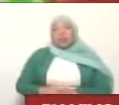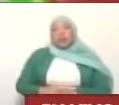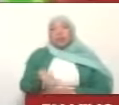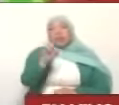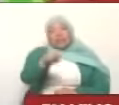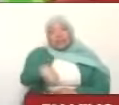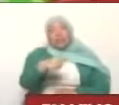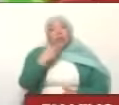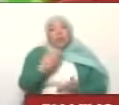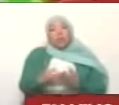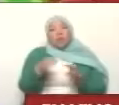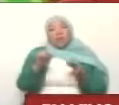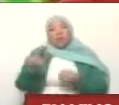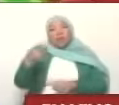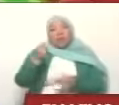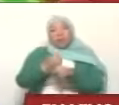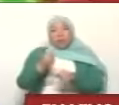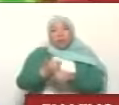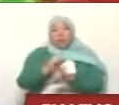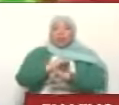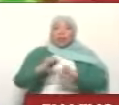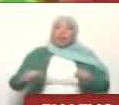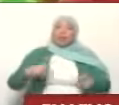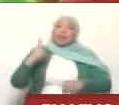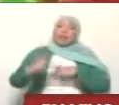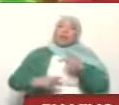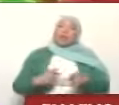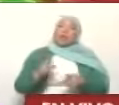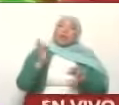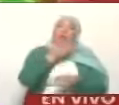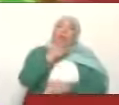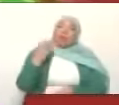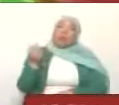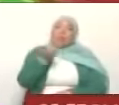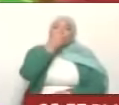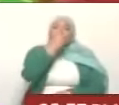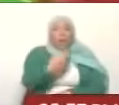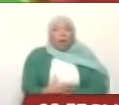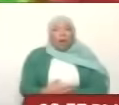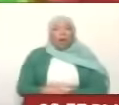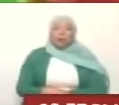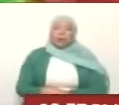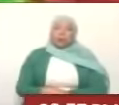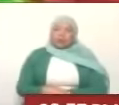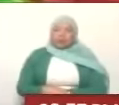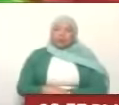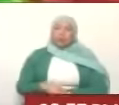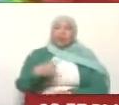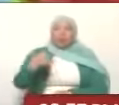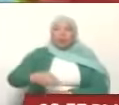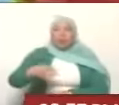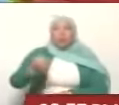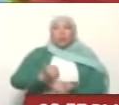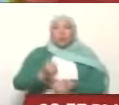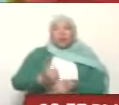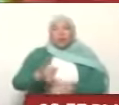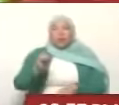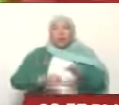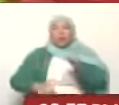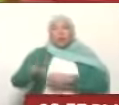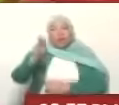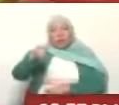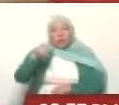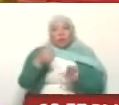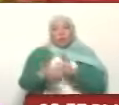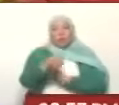que este primer capítulo ha sido extraordinario. De verdad de que Factor M se